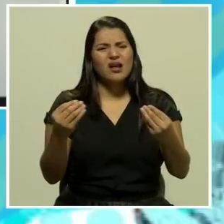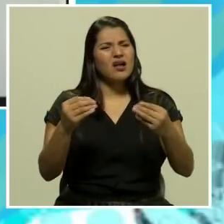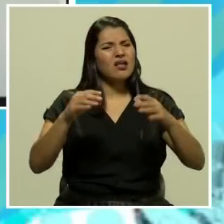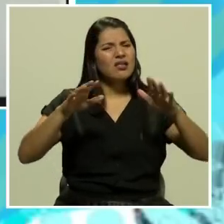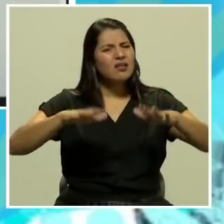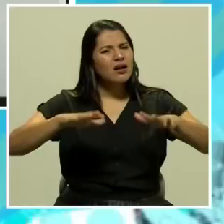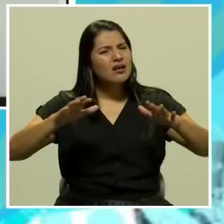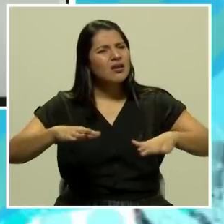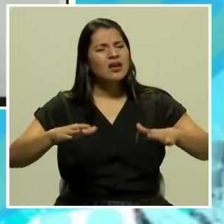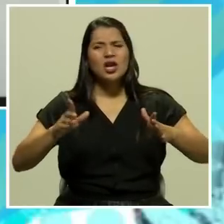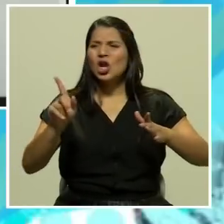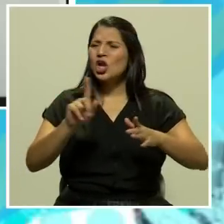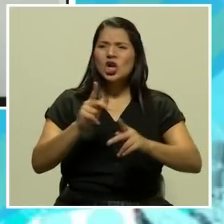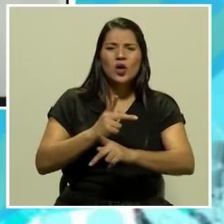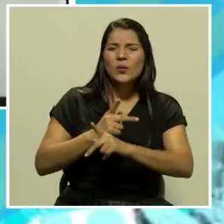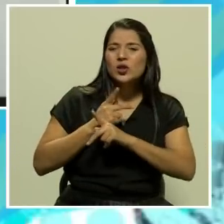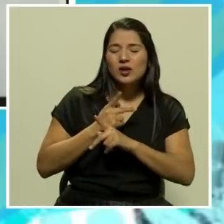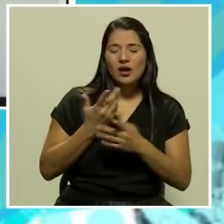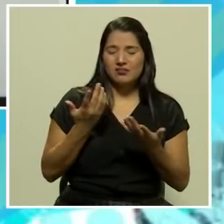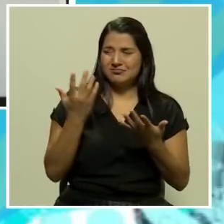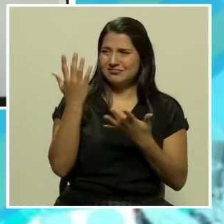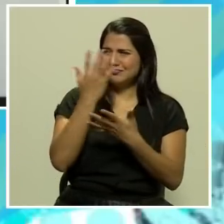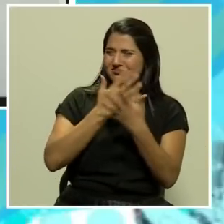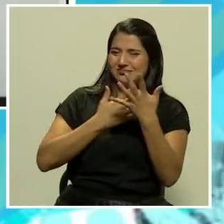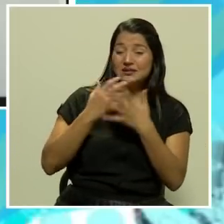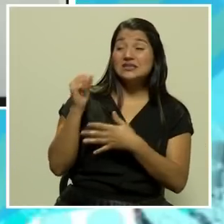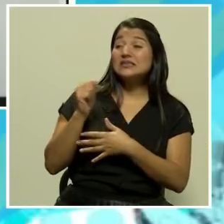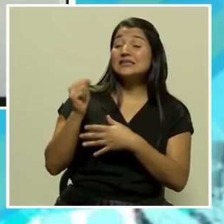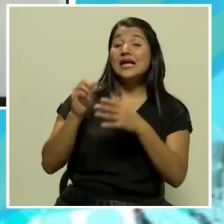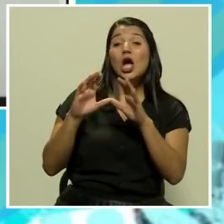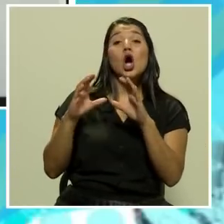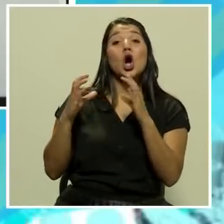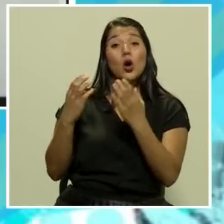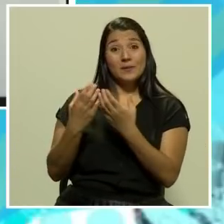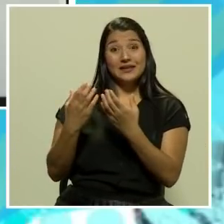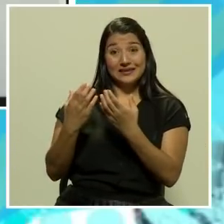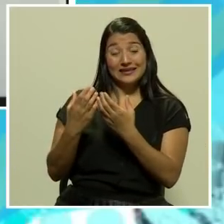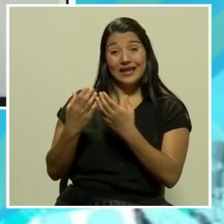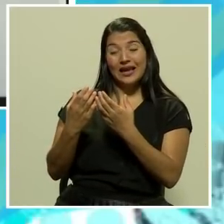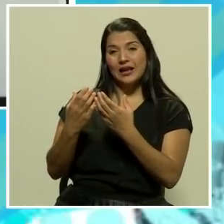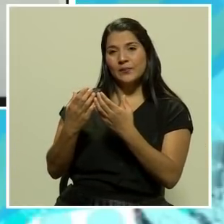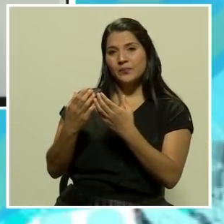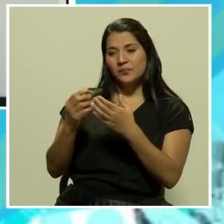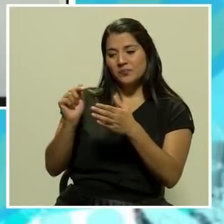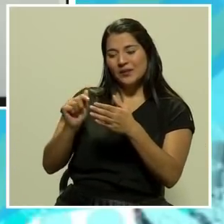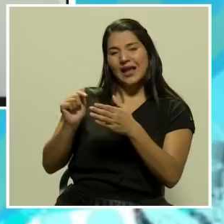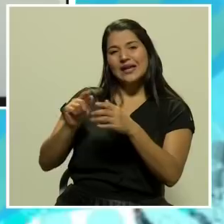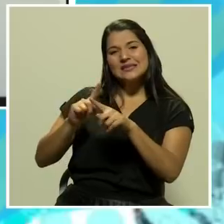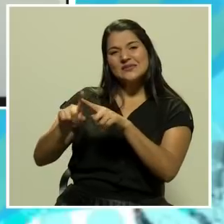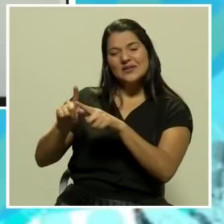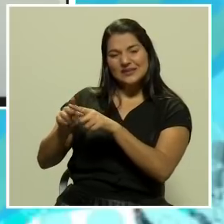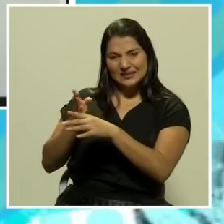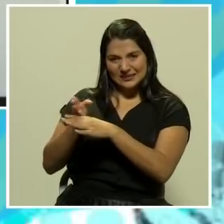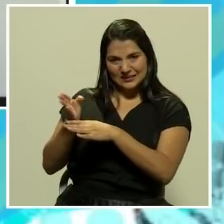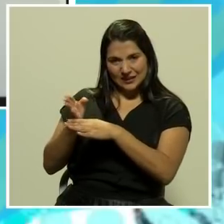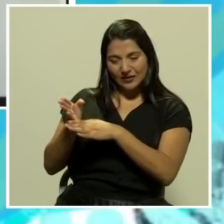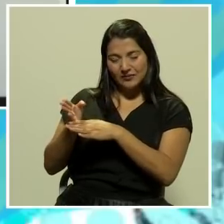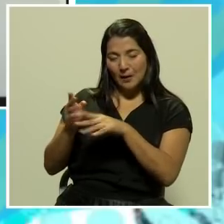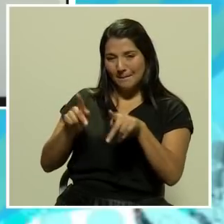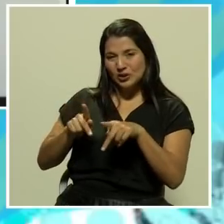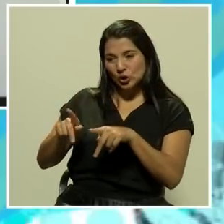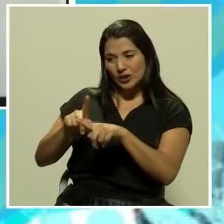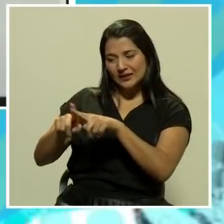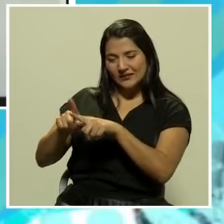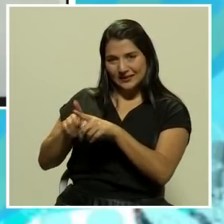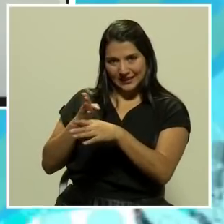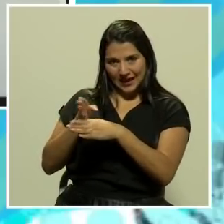Efectivamente, el Comité Científico Multidisciplinario ha planteado en su último comunicado, el 7º comunicado,